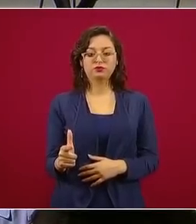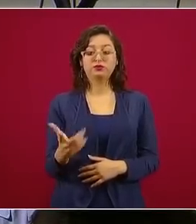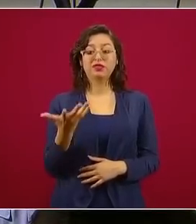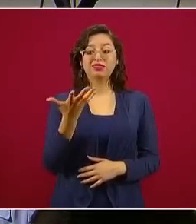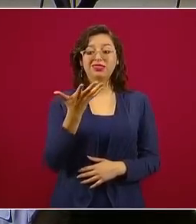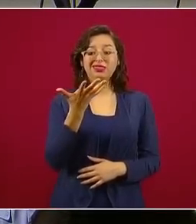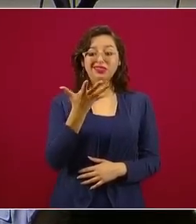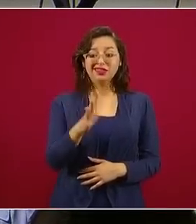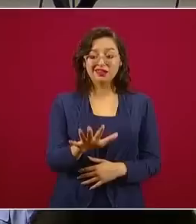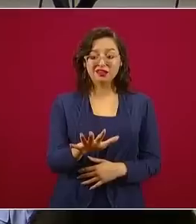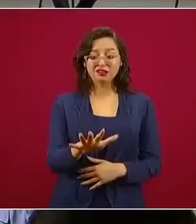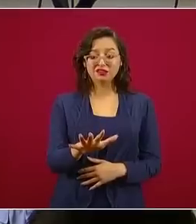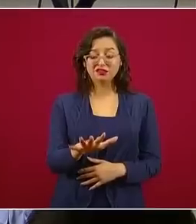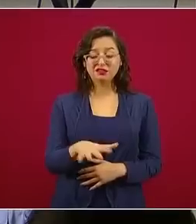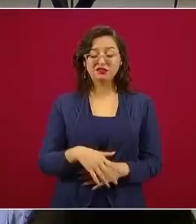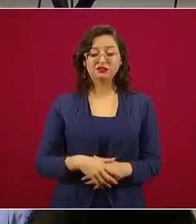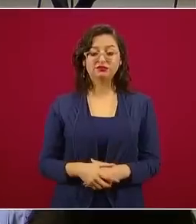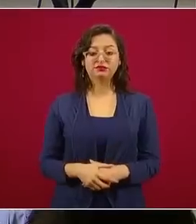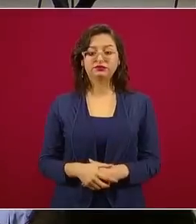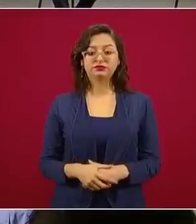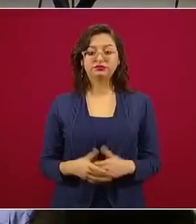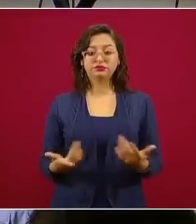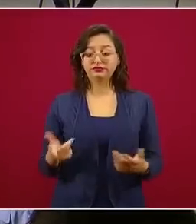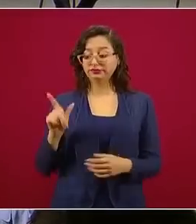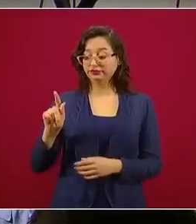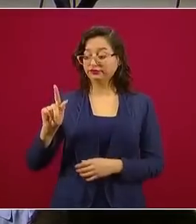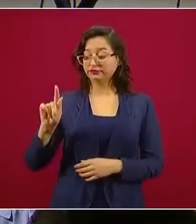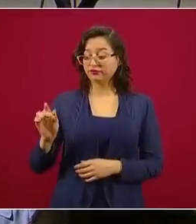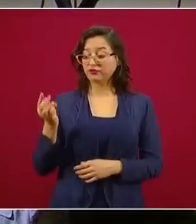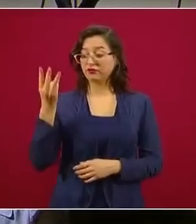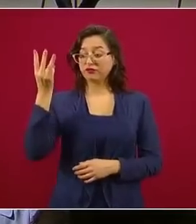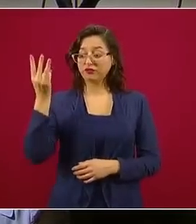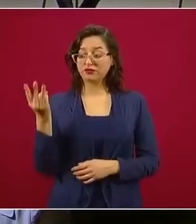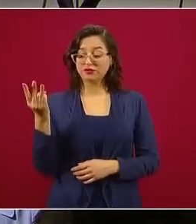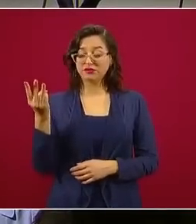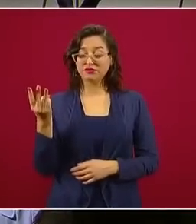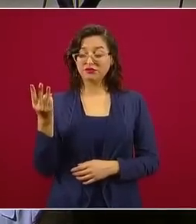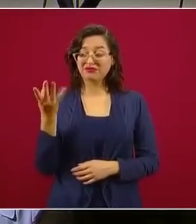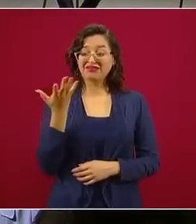10 de los 73.